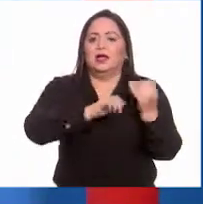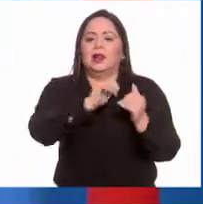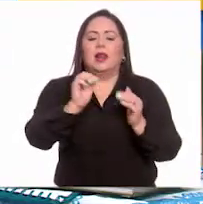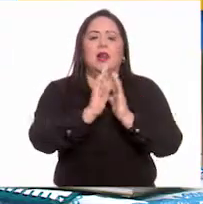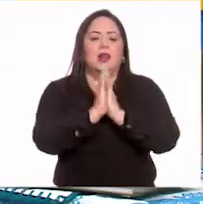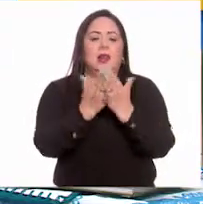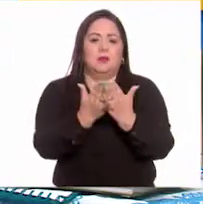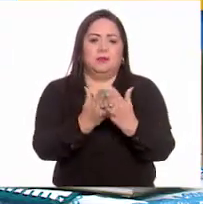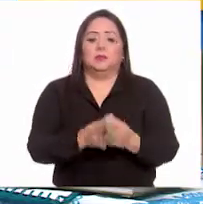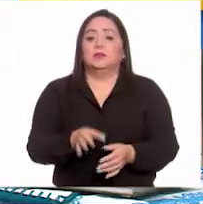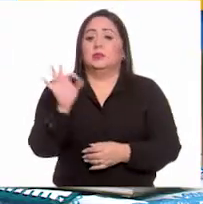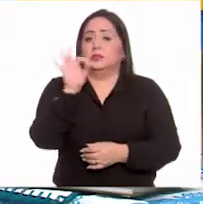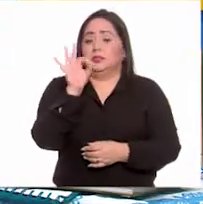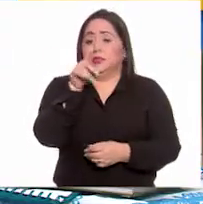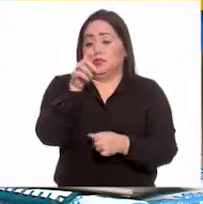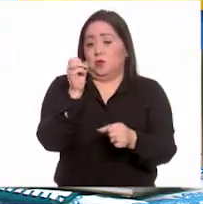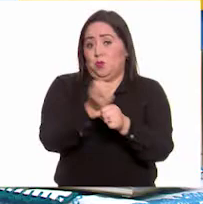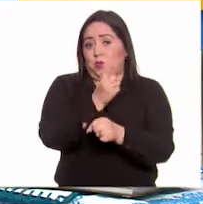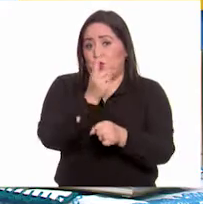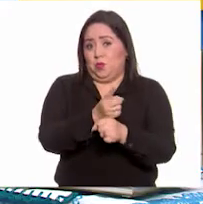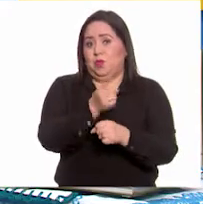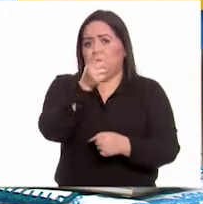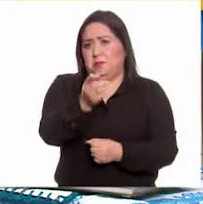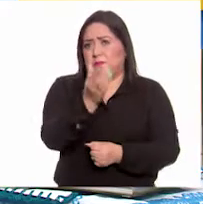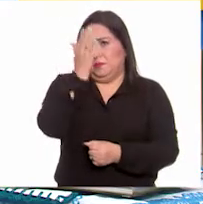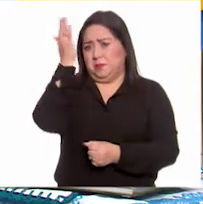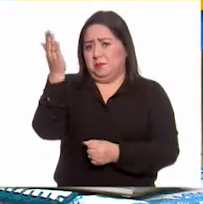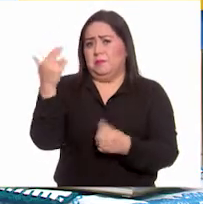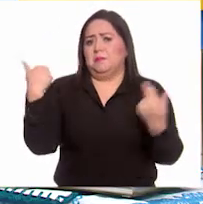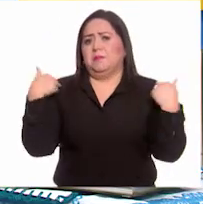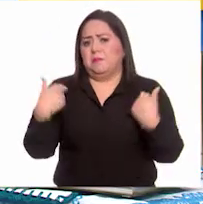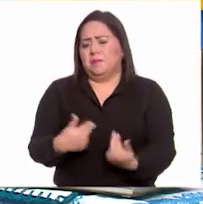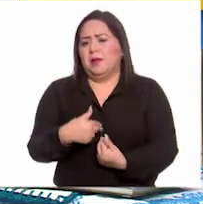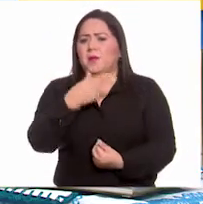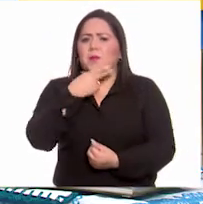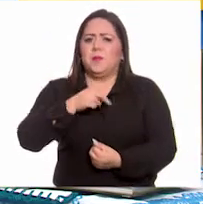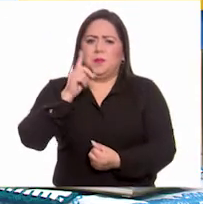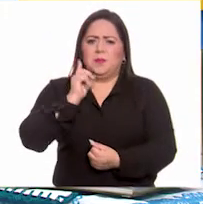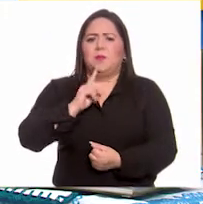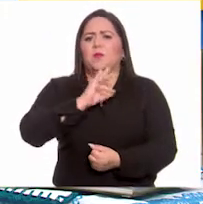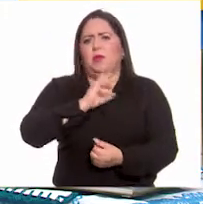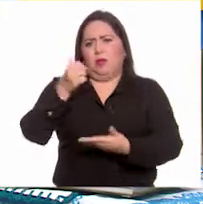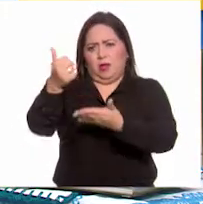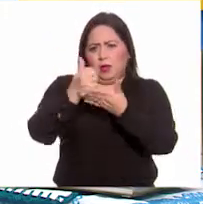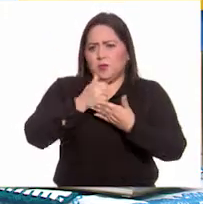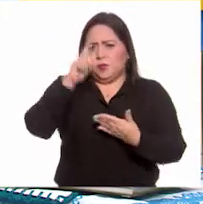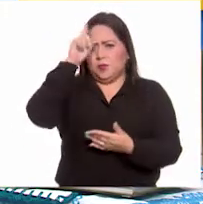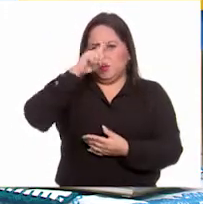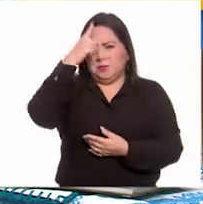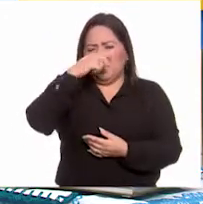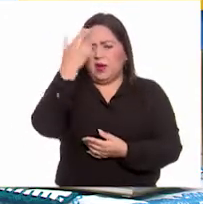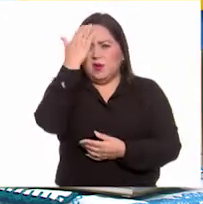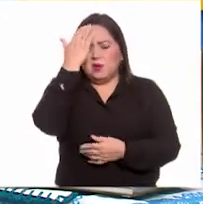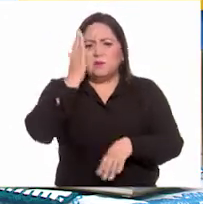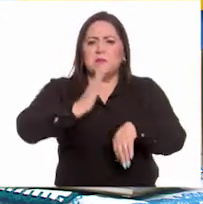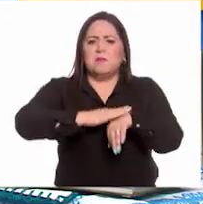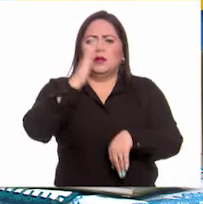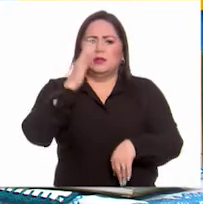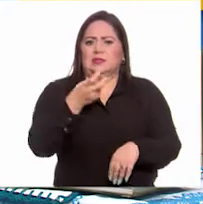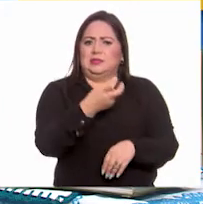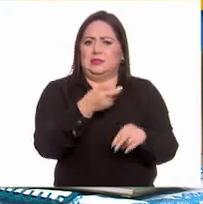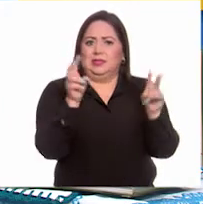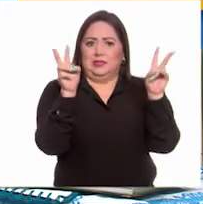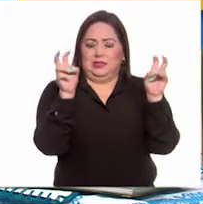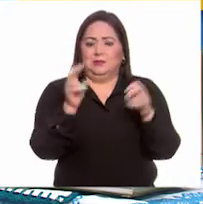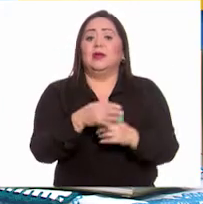libros. Si tienen la oportunidad, pidan a sus maestros o maestras que les orienten para conocer más sobre este